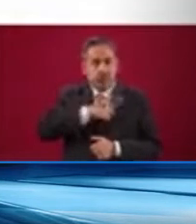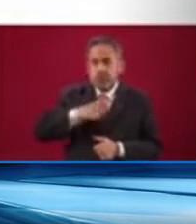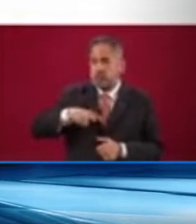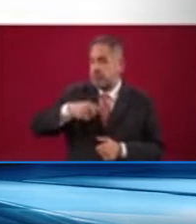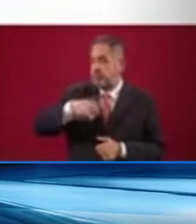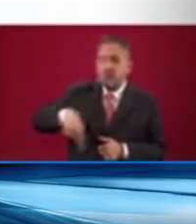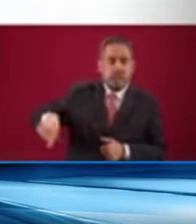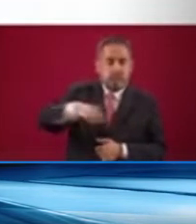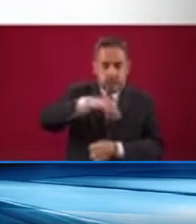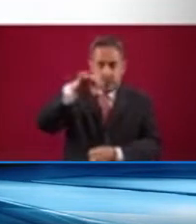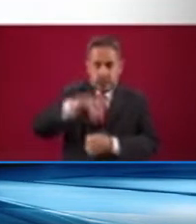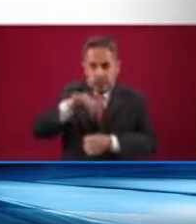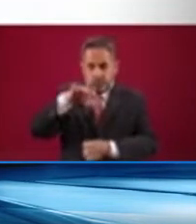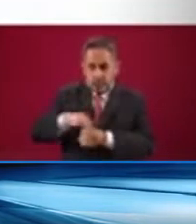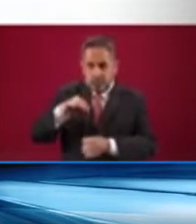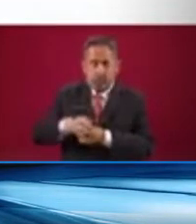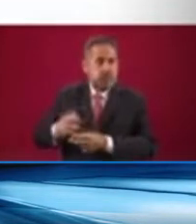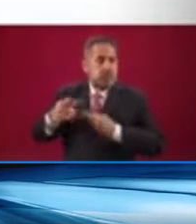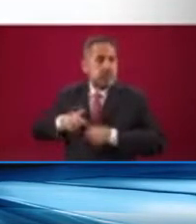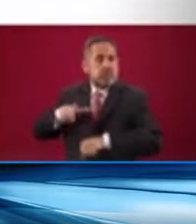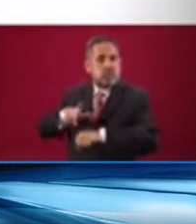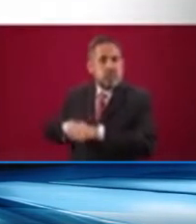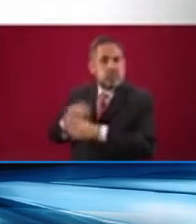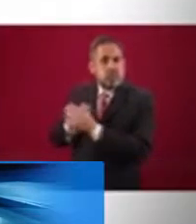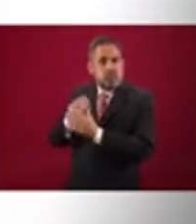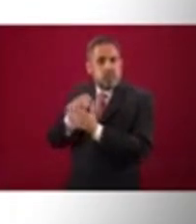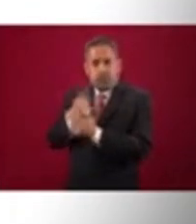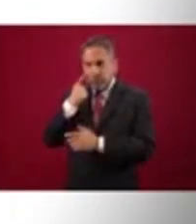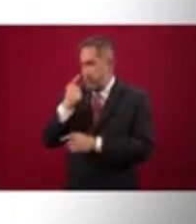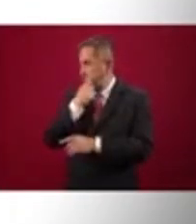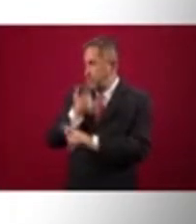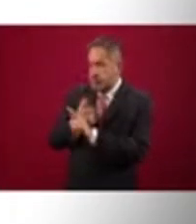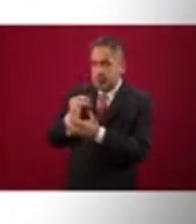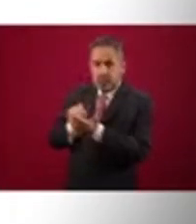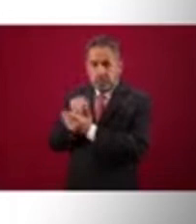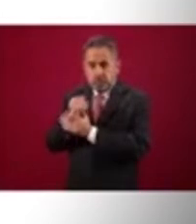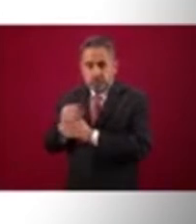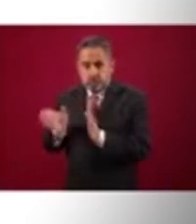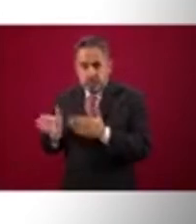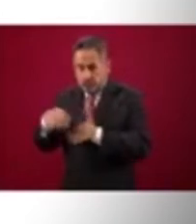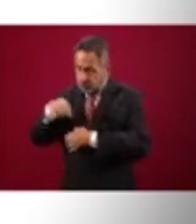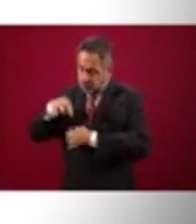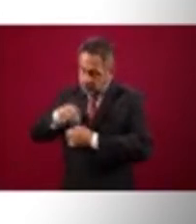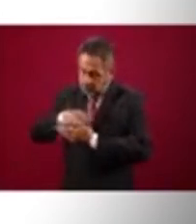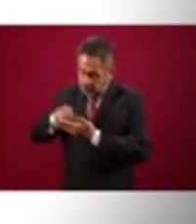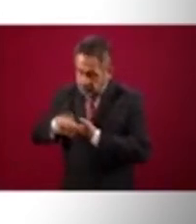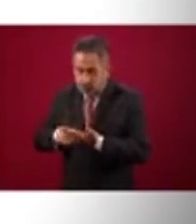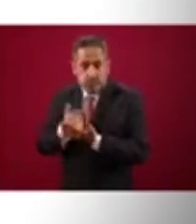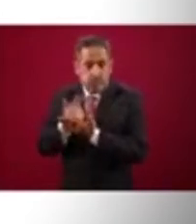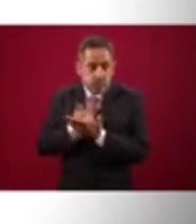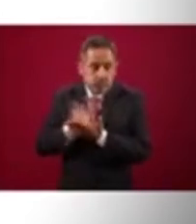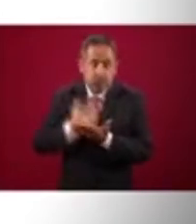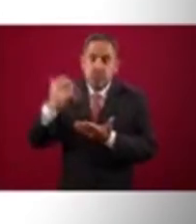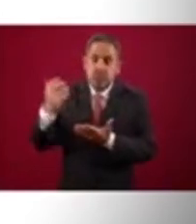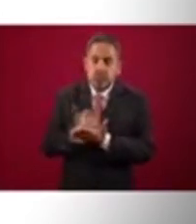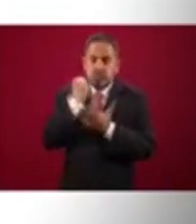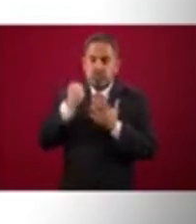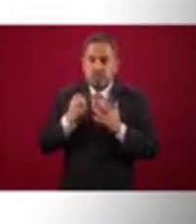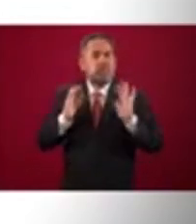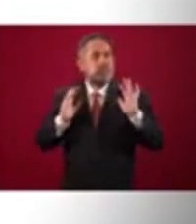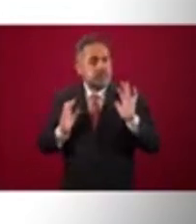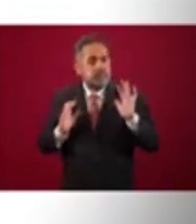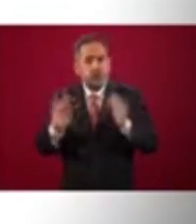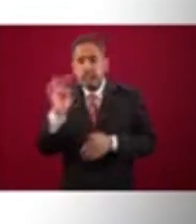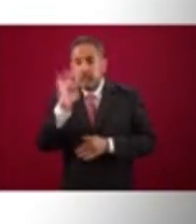del voto personal libre directo y secreto es decir para el